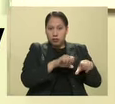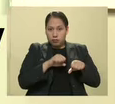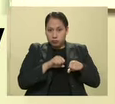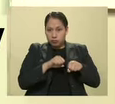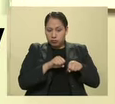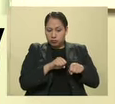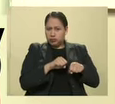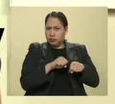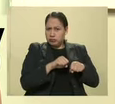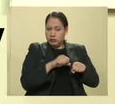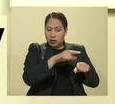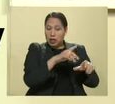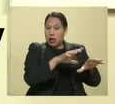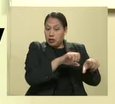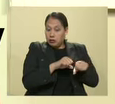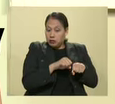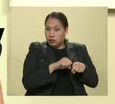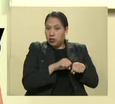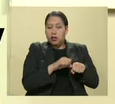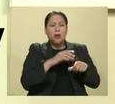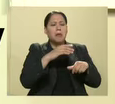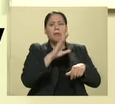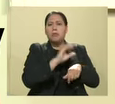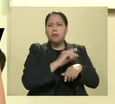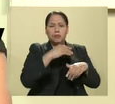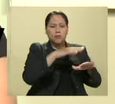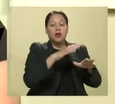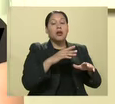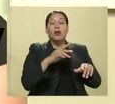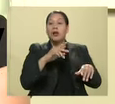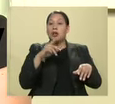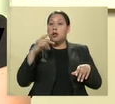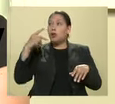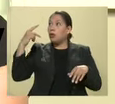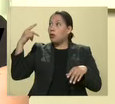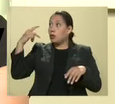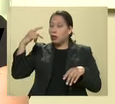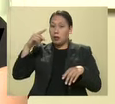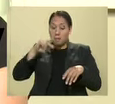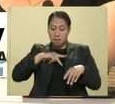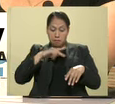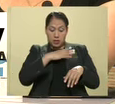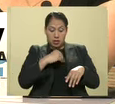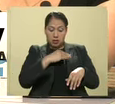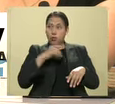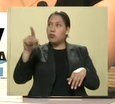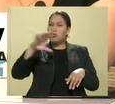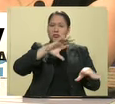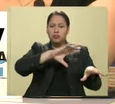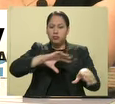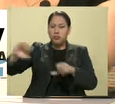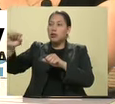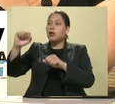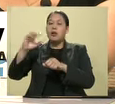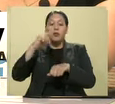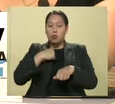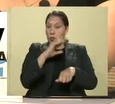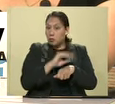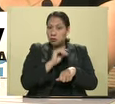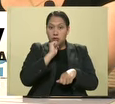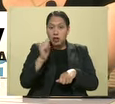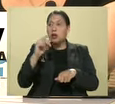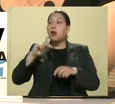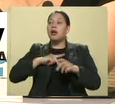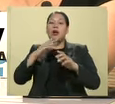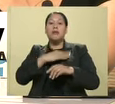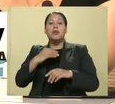sustracción. Retención es, si tú te quedas con mi hijo sin mi consentimiento y lo tienes en tu casa, estás